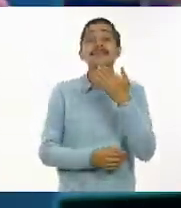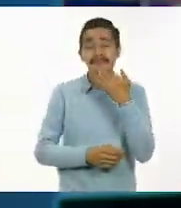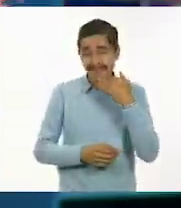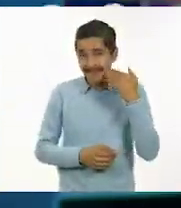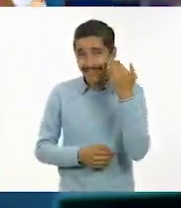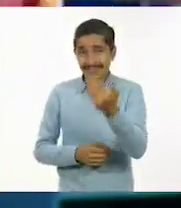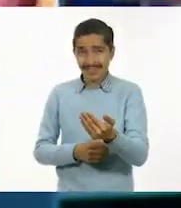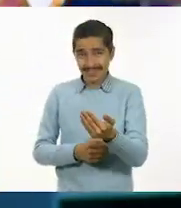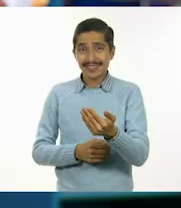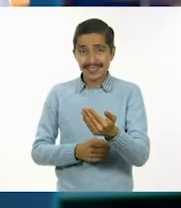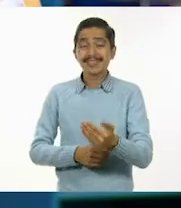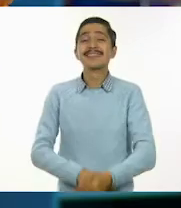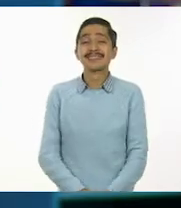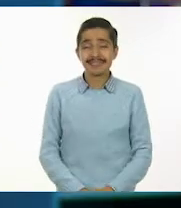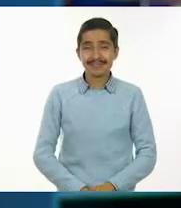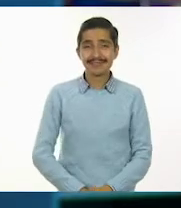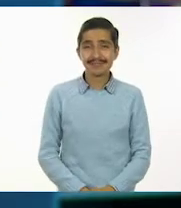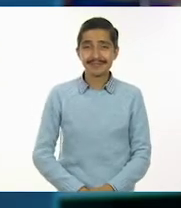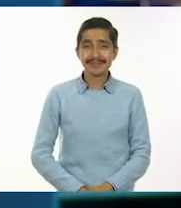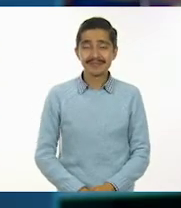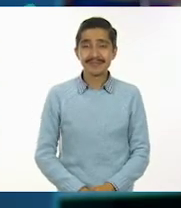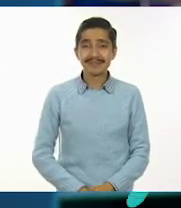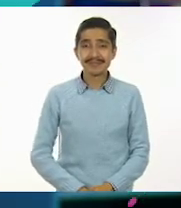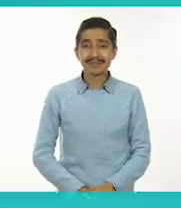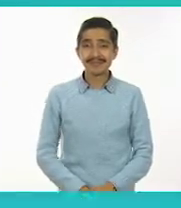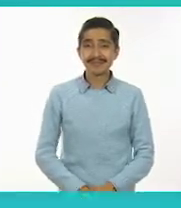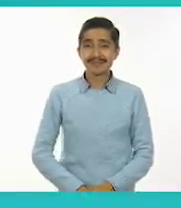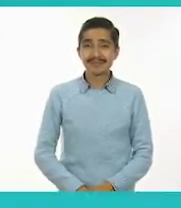¡Muy bien!